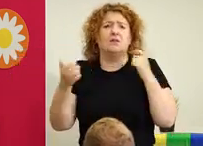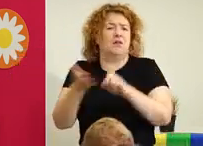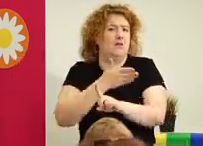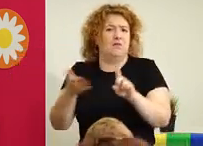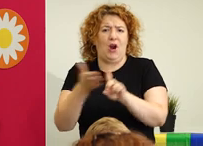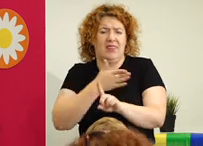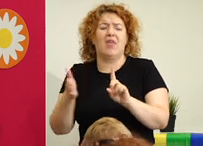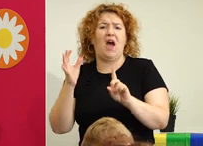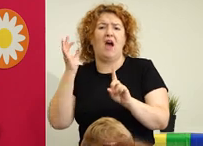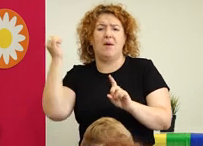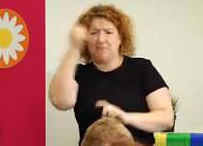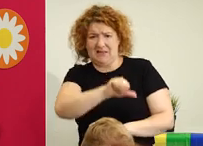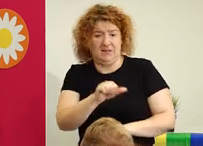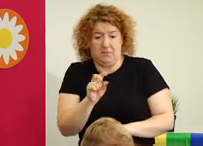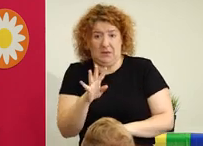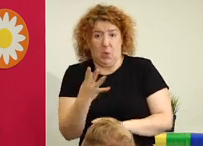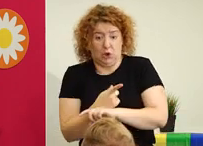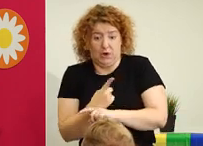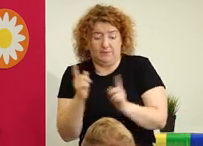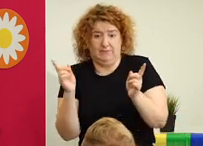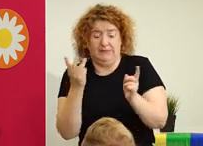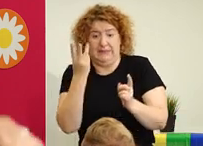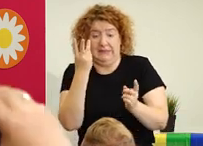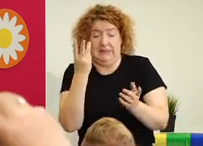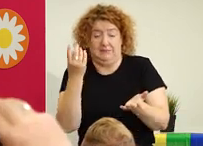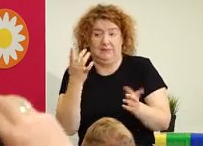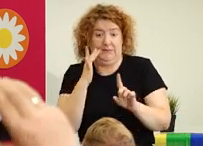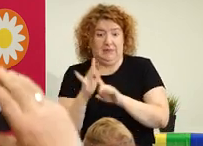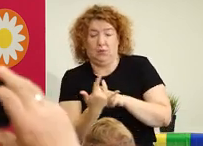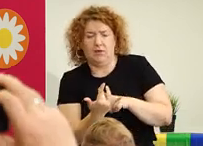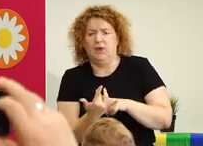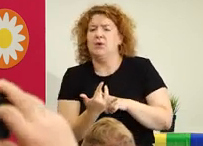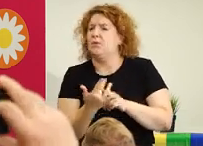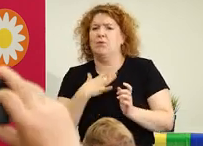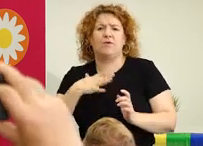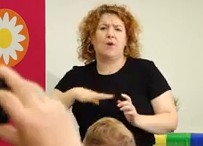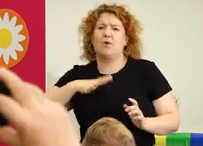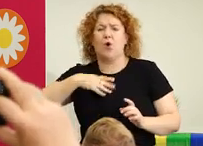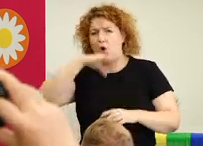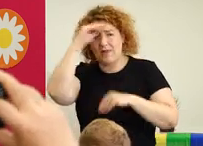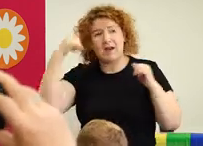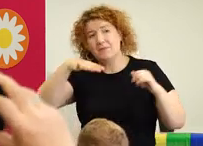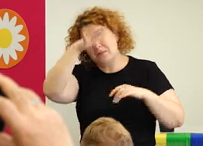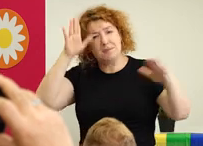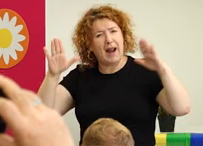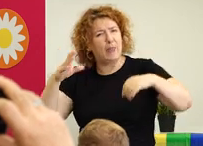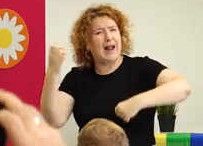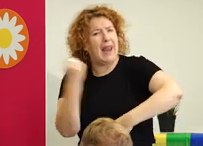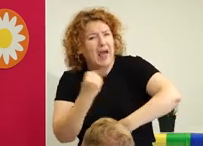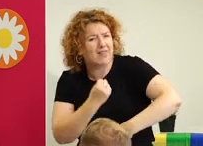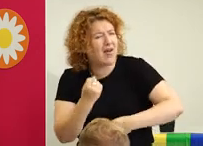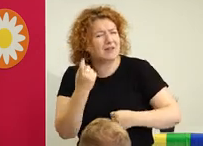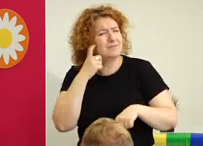solo 24 horas. Y yo creo que es importante que no nos olvidemos de que el verano, igual que las Navidades y